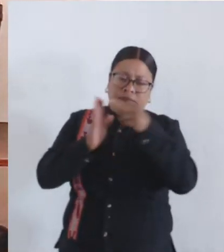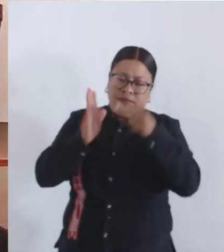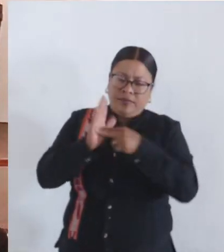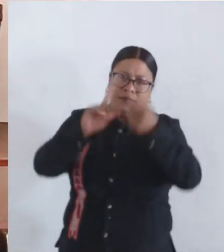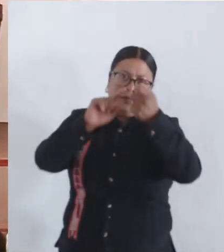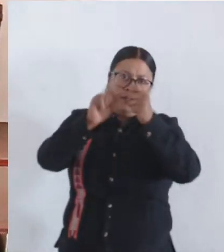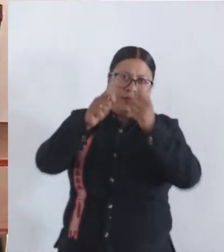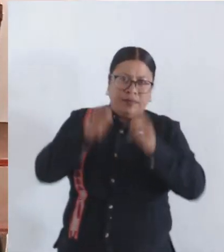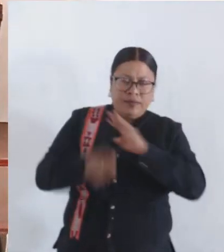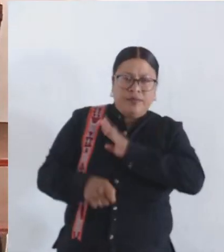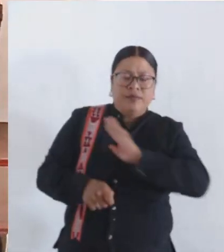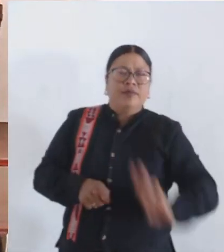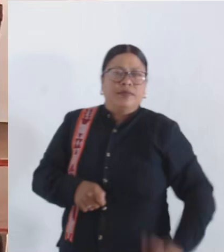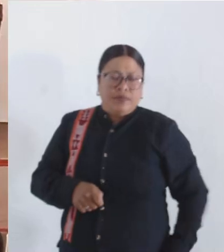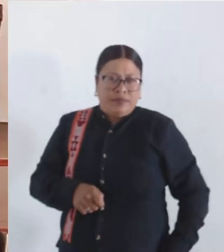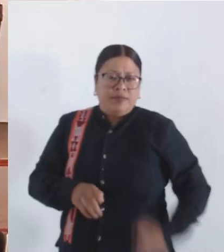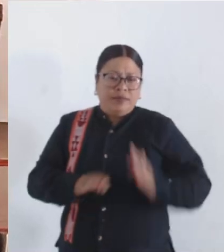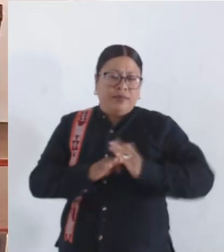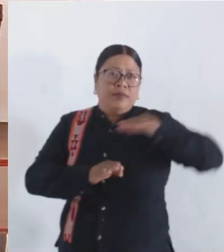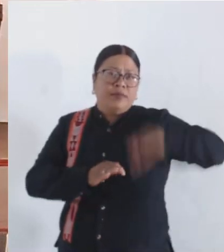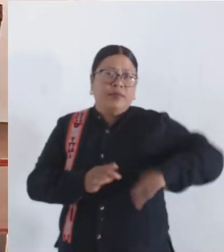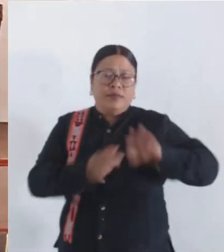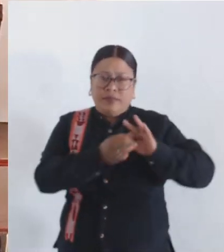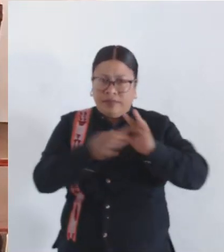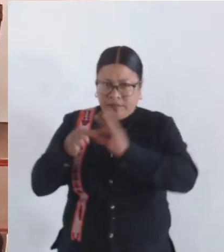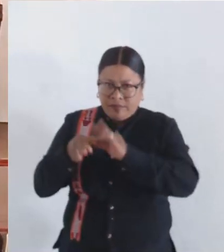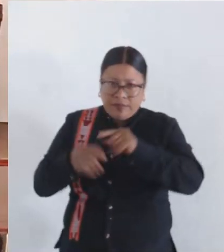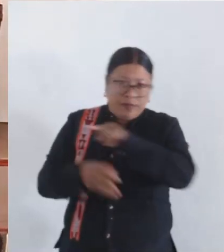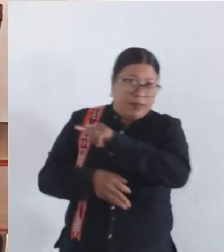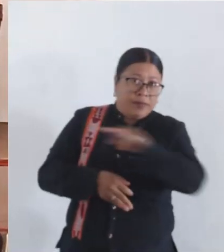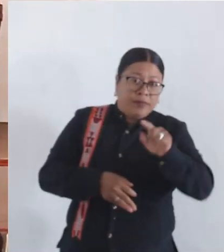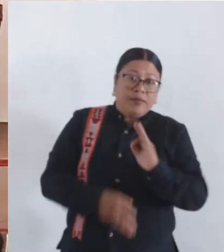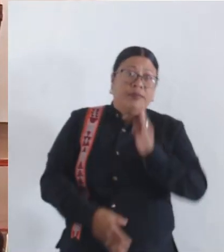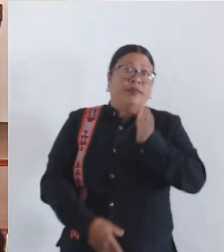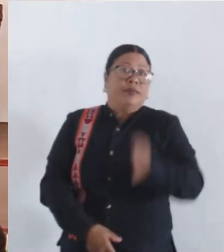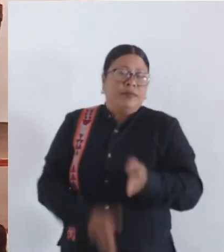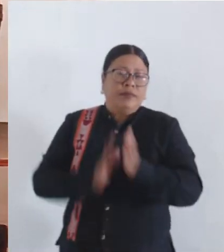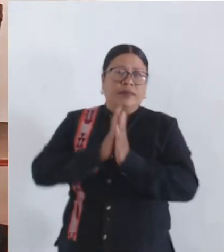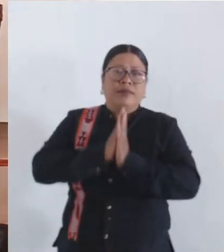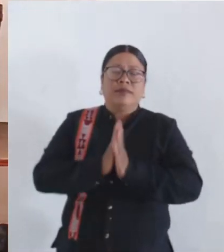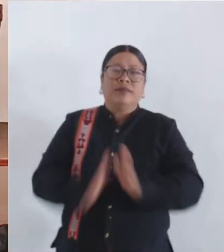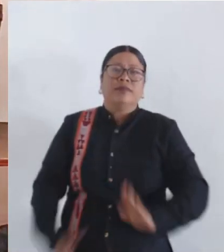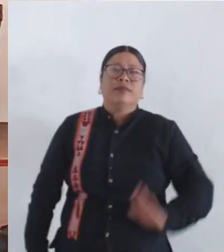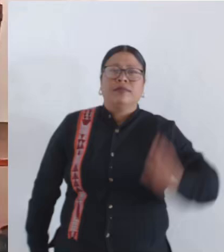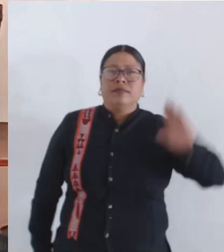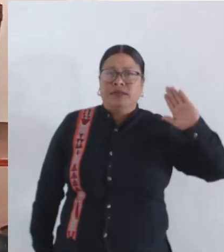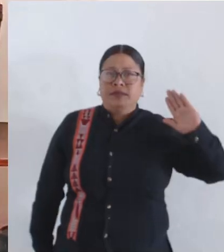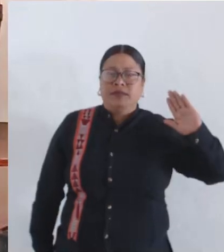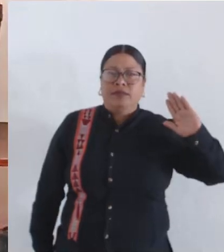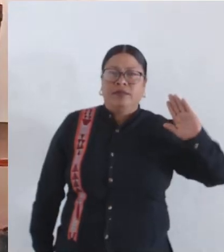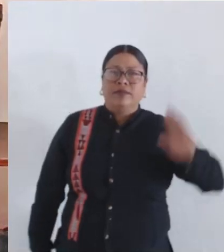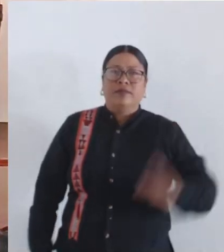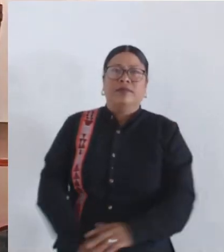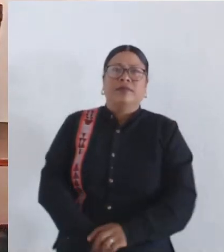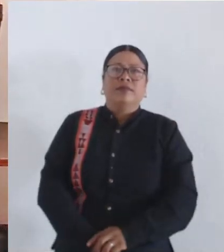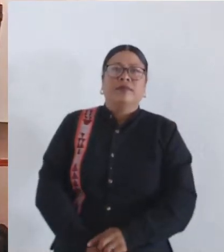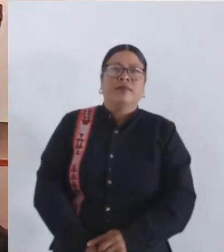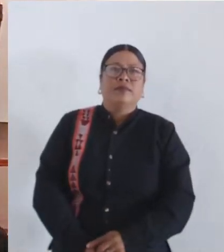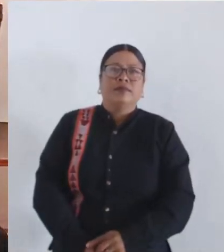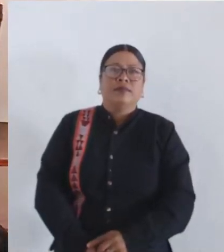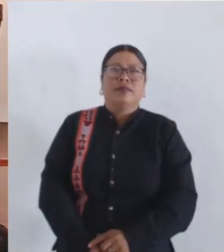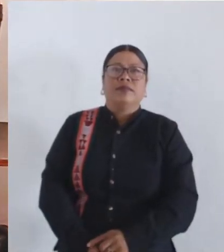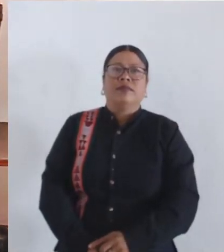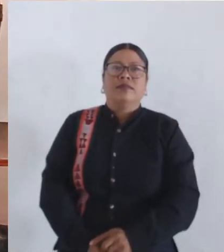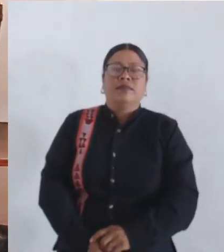y Nomenclatura Municipal con el que se acaba de dar cuenta. Quienes estén a favor de la aprobación, sírvanse levantar la mano.